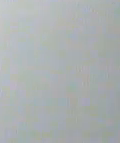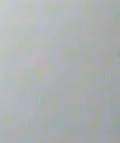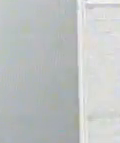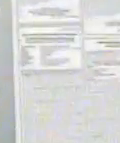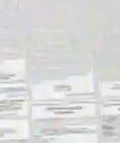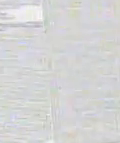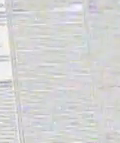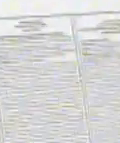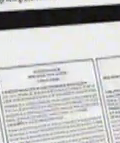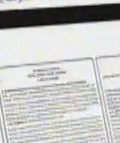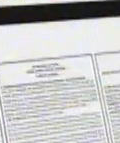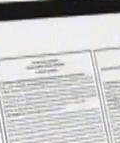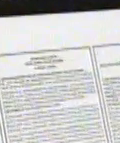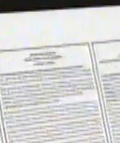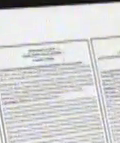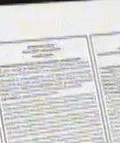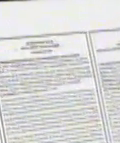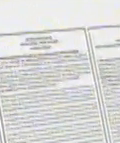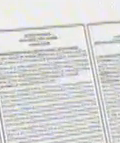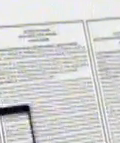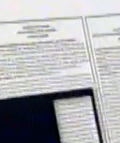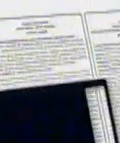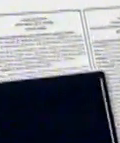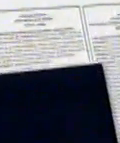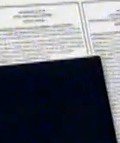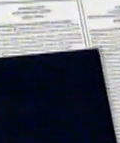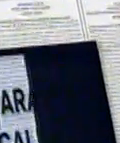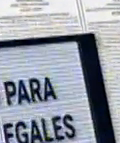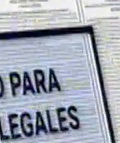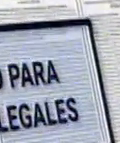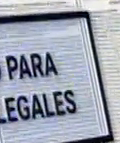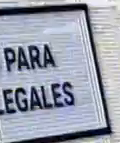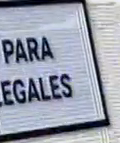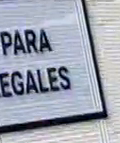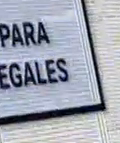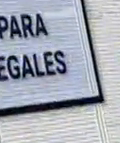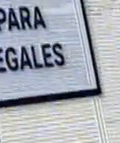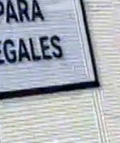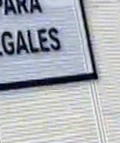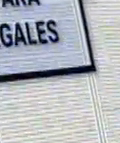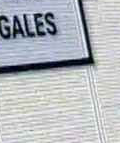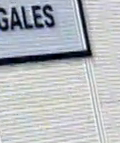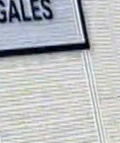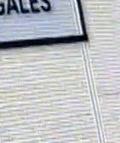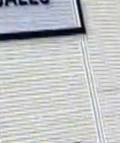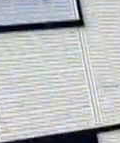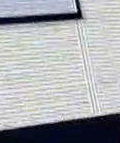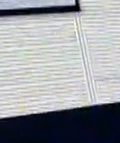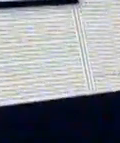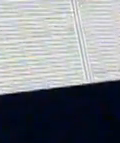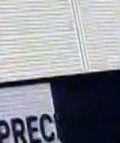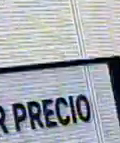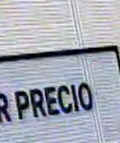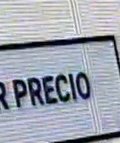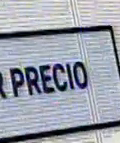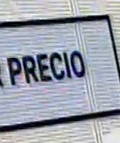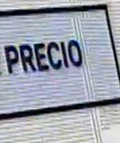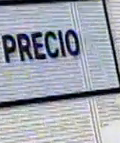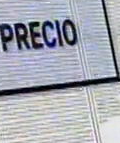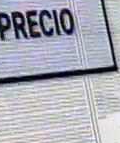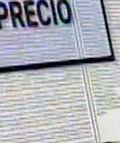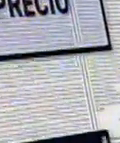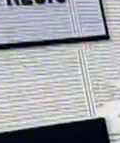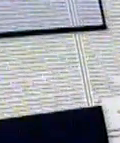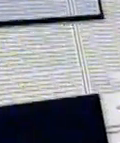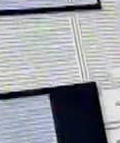mejor alternativa con su Gaceta Judicial. Un espacio abierto para las publicaciones legales. Los mejores resultados al